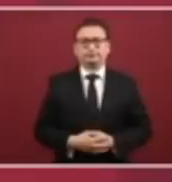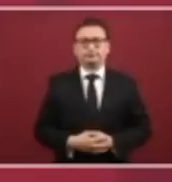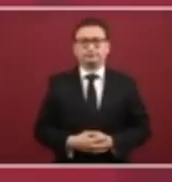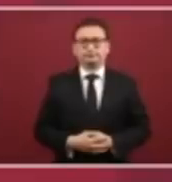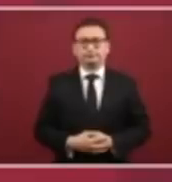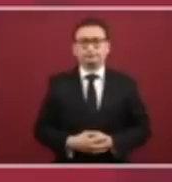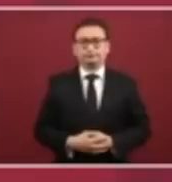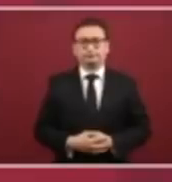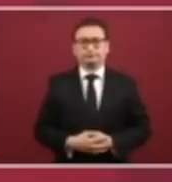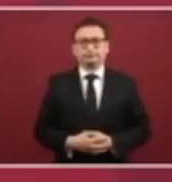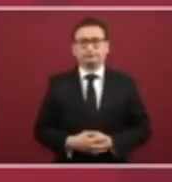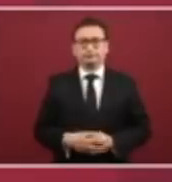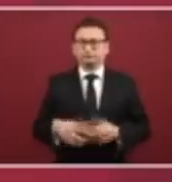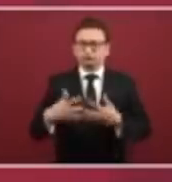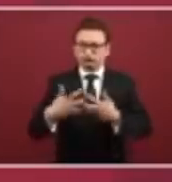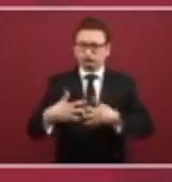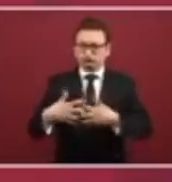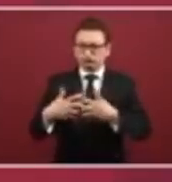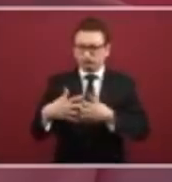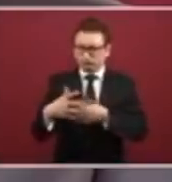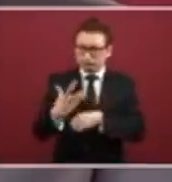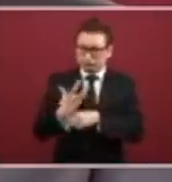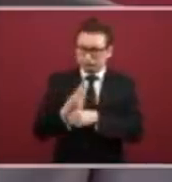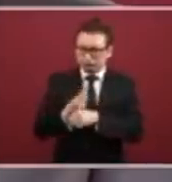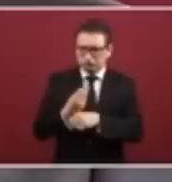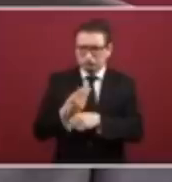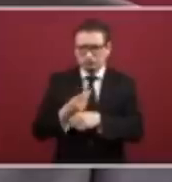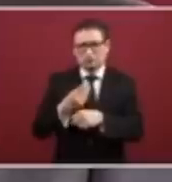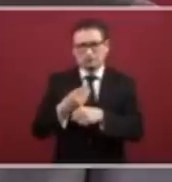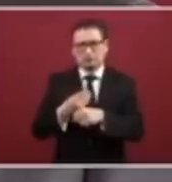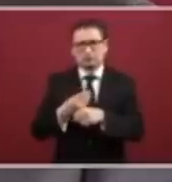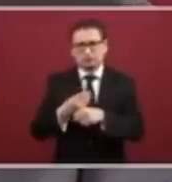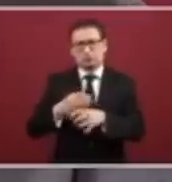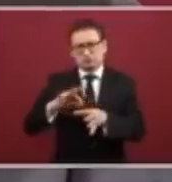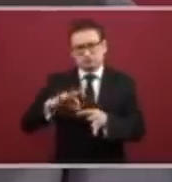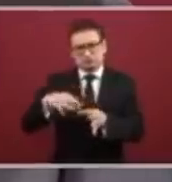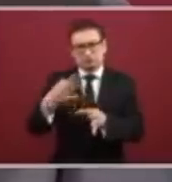terminarla en tiempo, cumplir nuestra palabra,